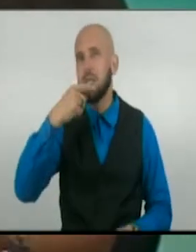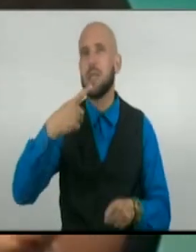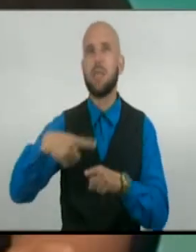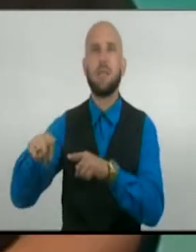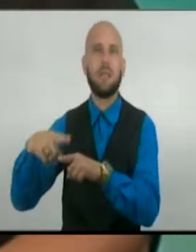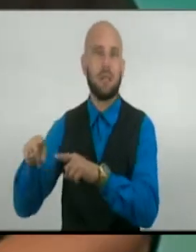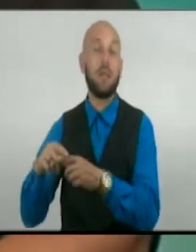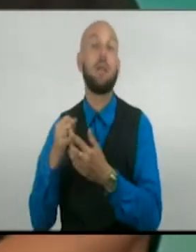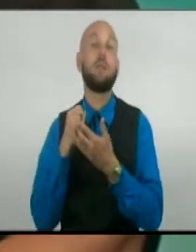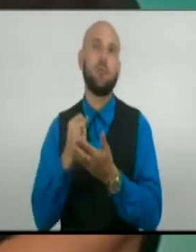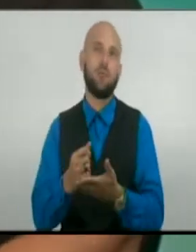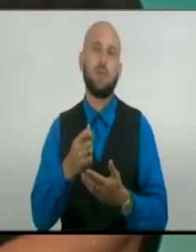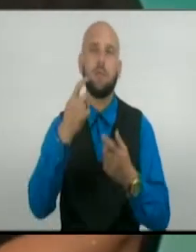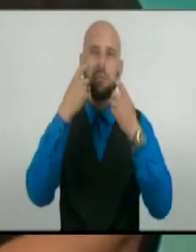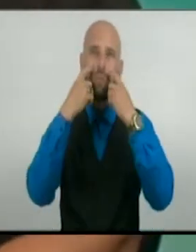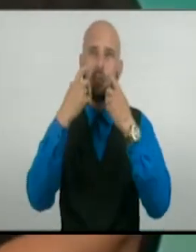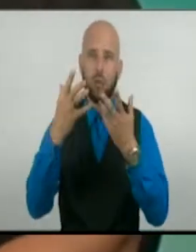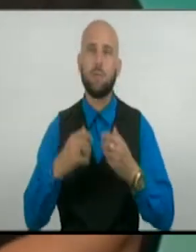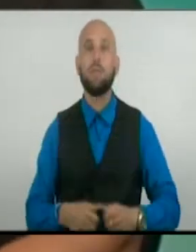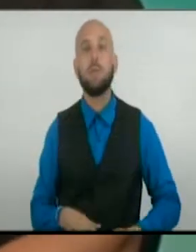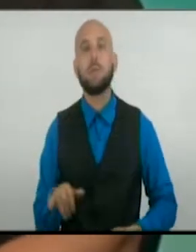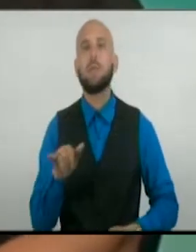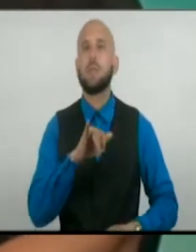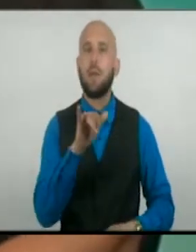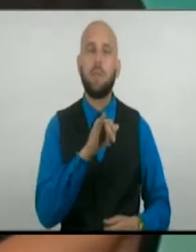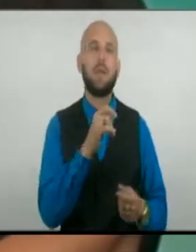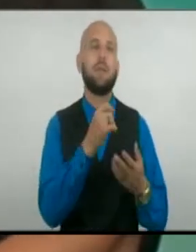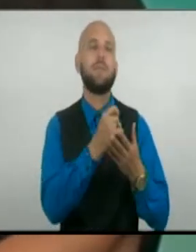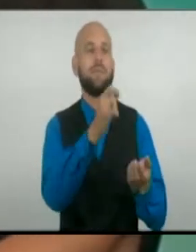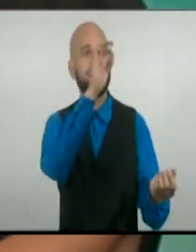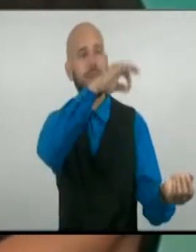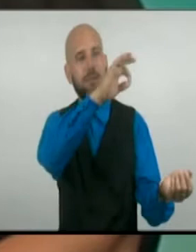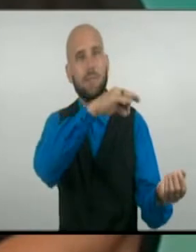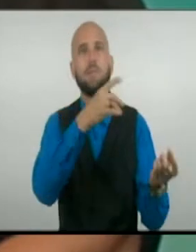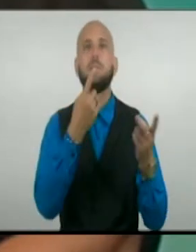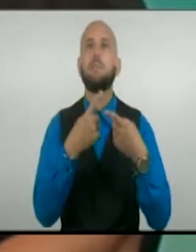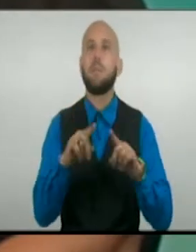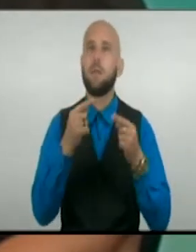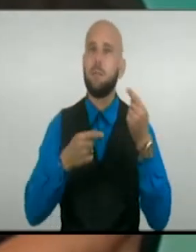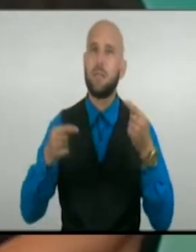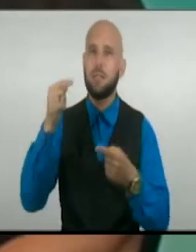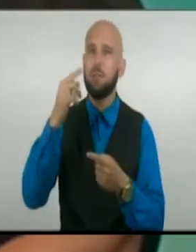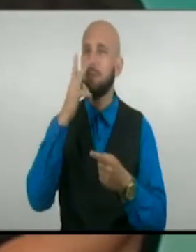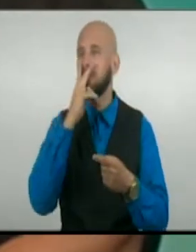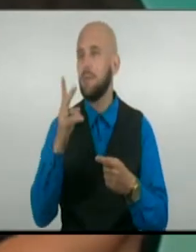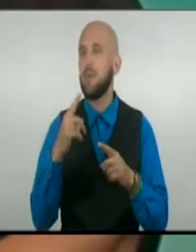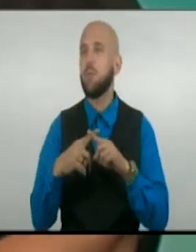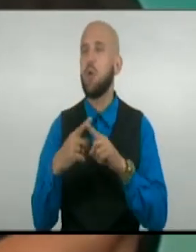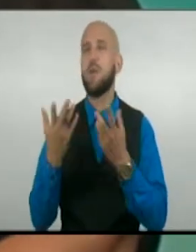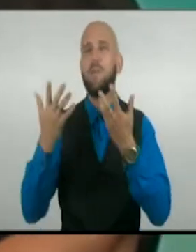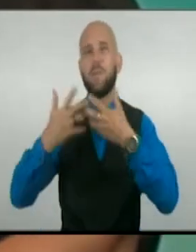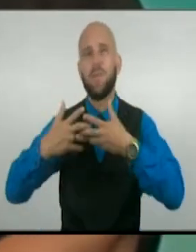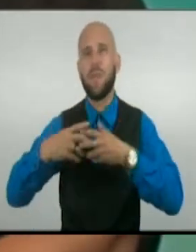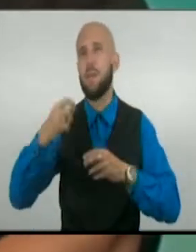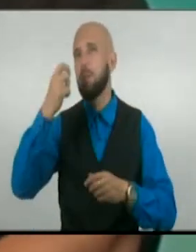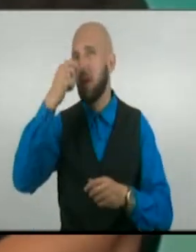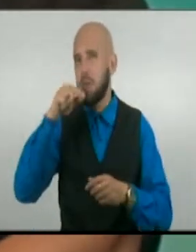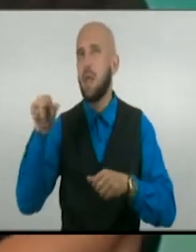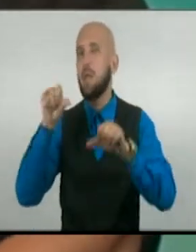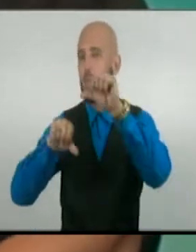utilizarla tanto en la producción de medicamentos y también para las propias transfusiones y todo lo que necesita